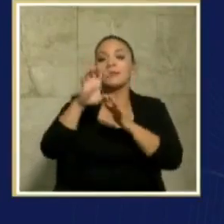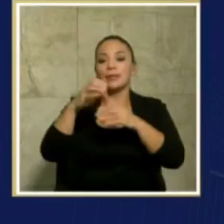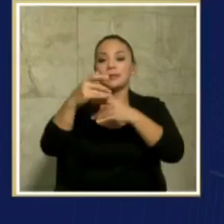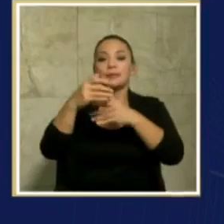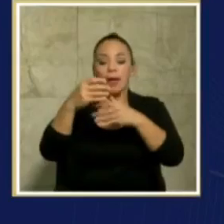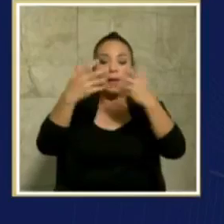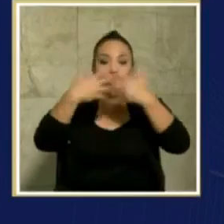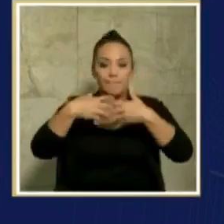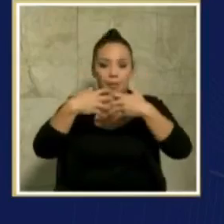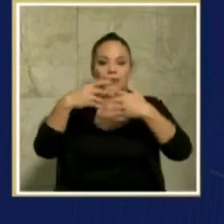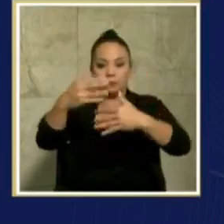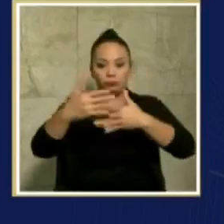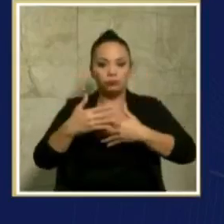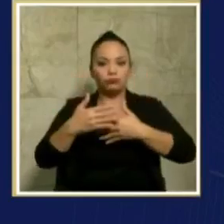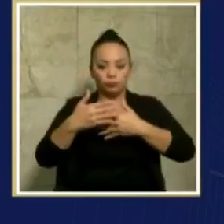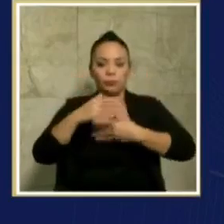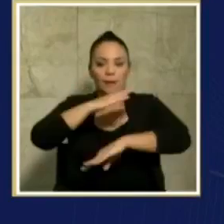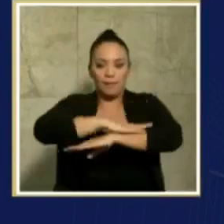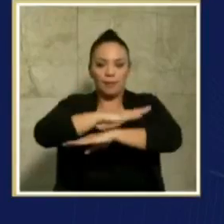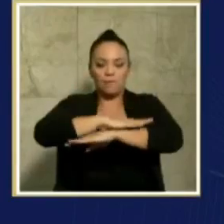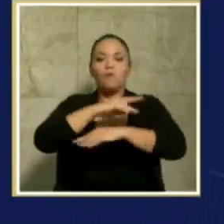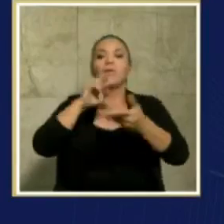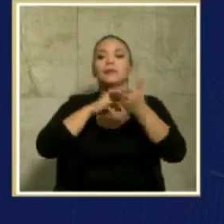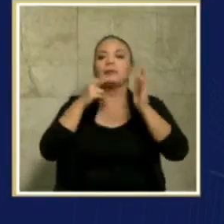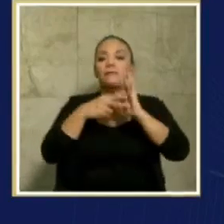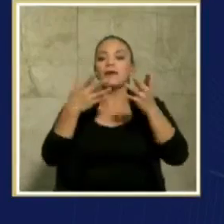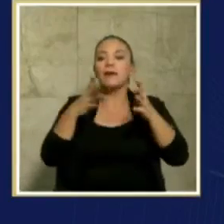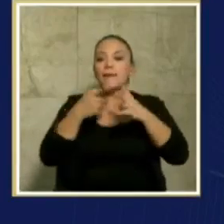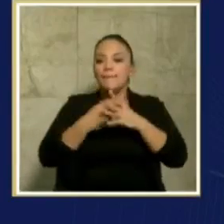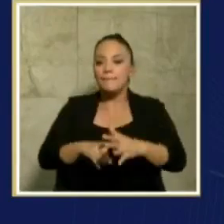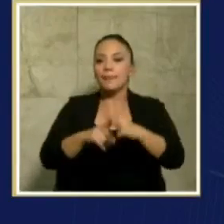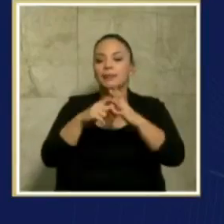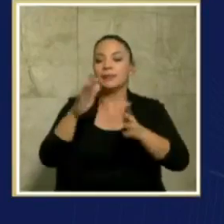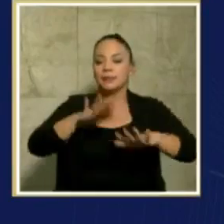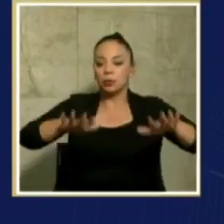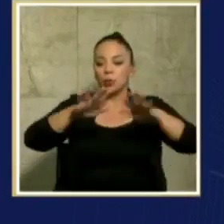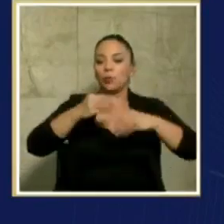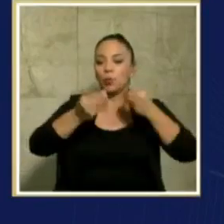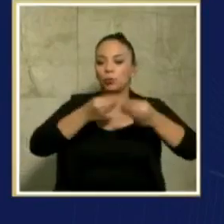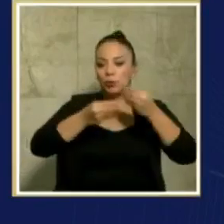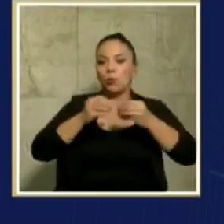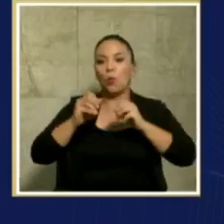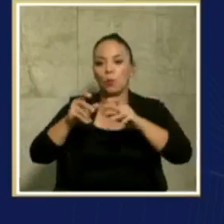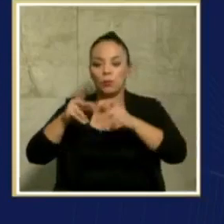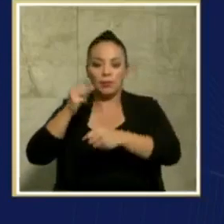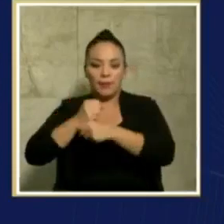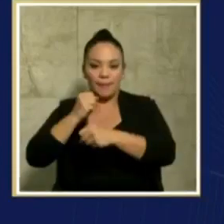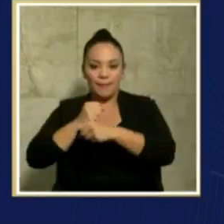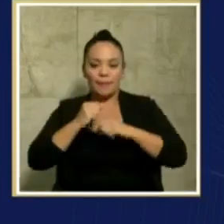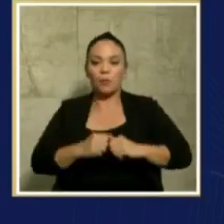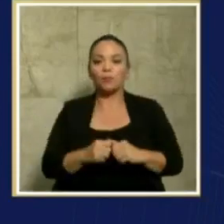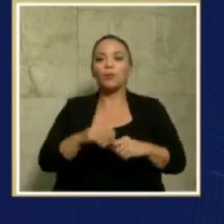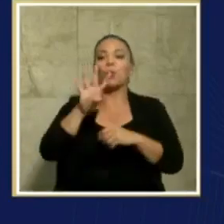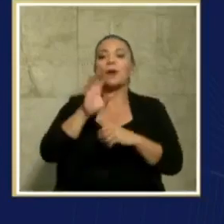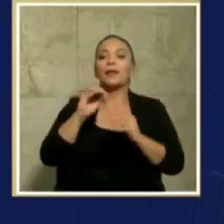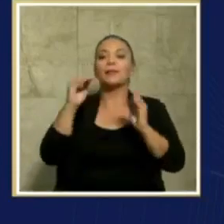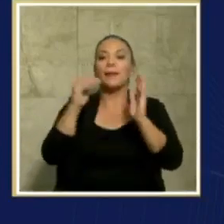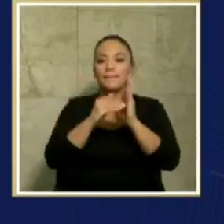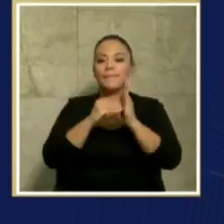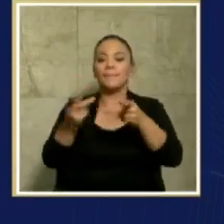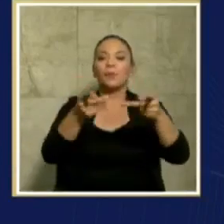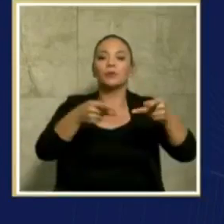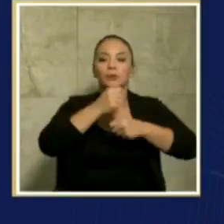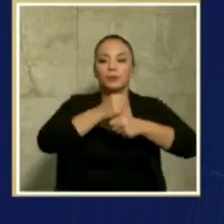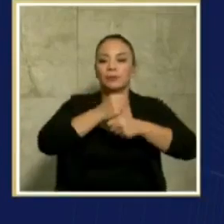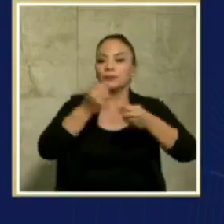registrado también en la plataforma. Estamos hablando de arrancar por el sector productivo y por las oportunidades de empleo. 40.000 puestos de trabajo